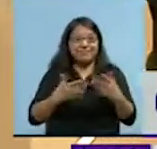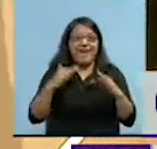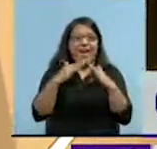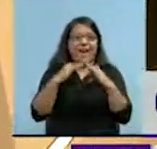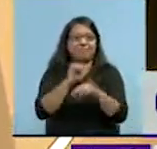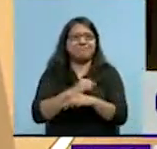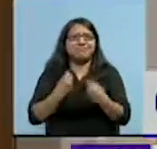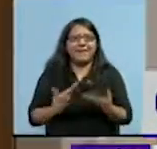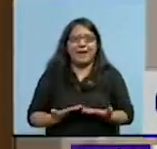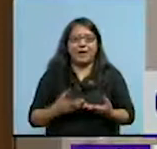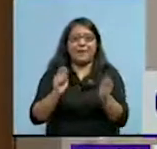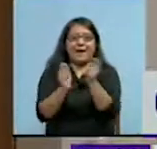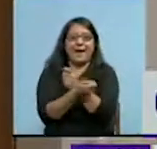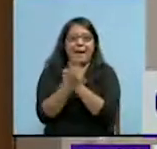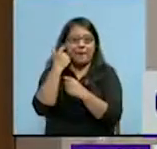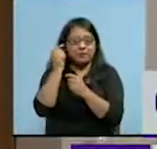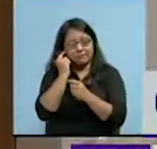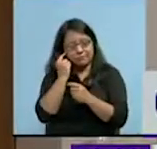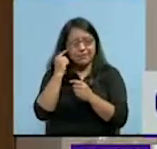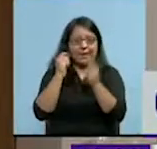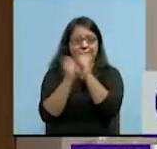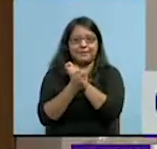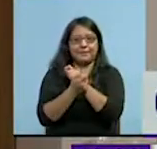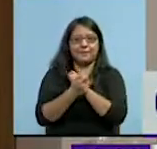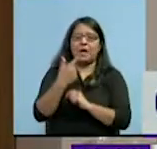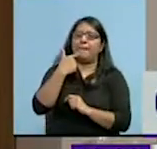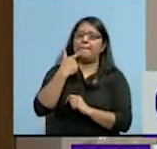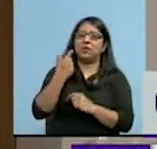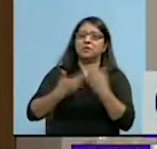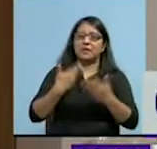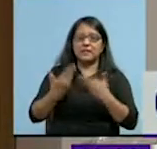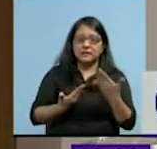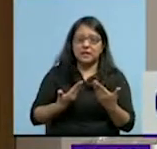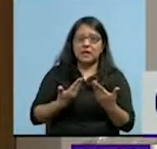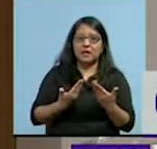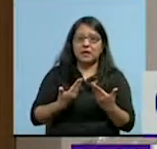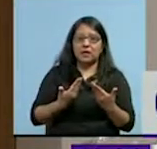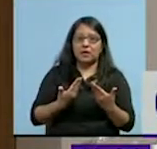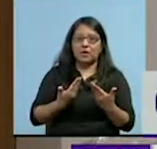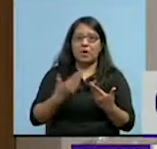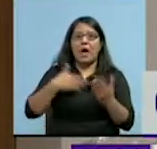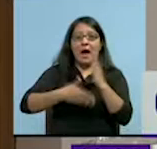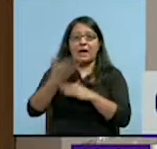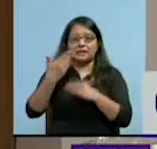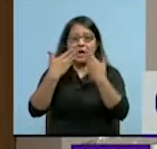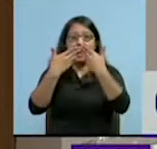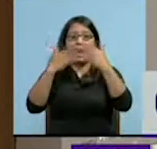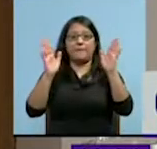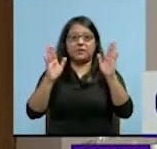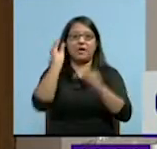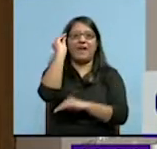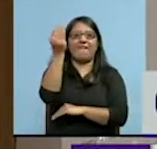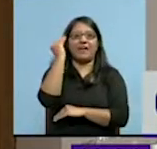christian qué cosas te conmovieron de este de esta cobertura porque voy a estuviste en la cobertura de